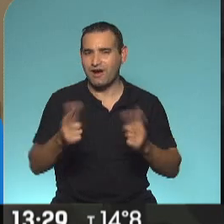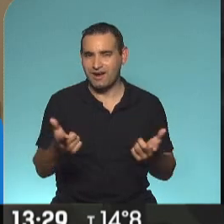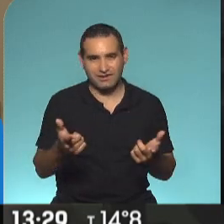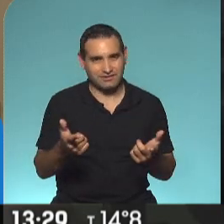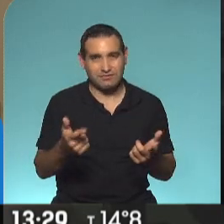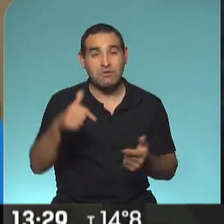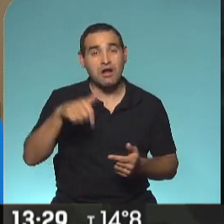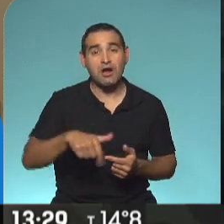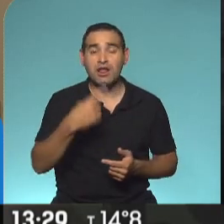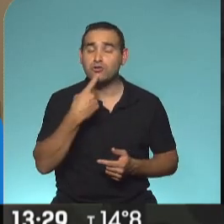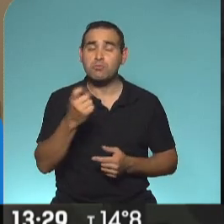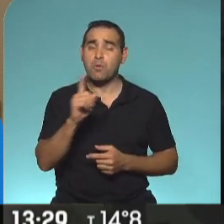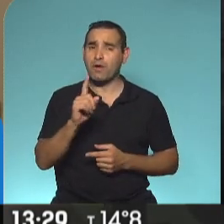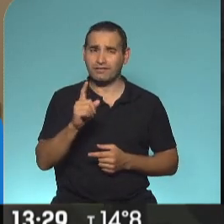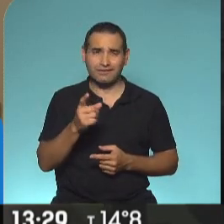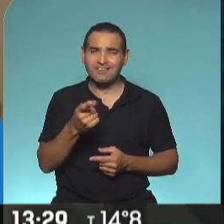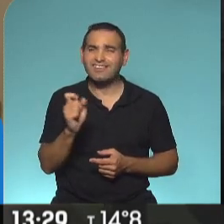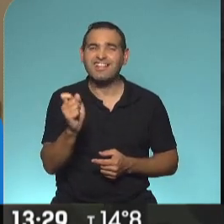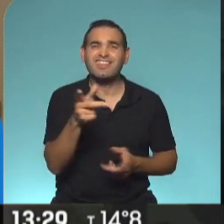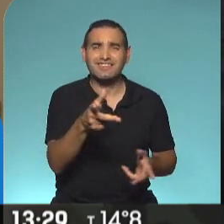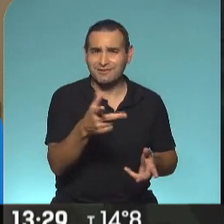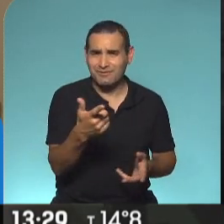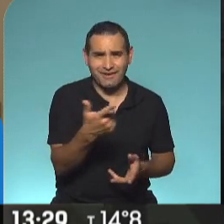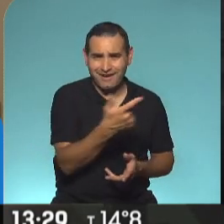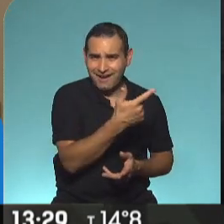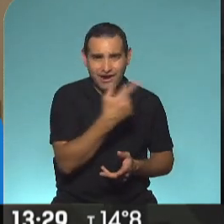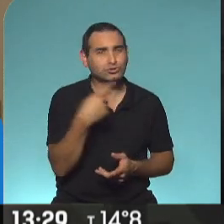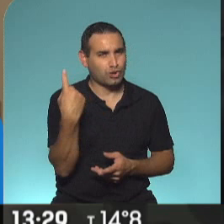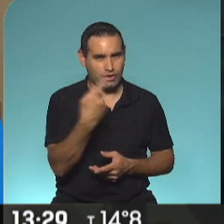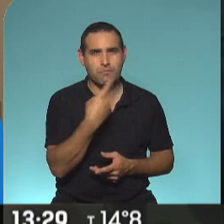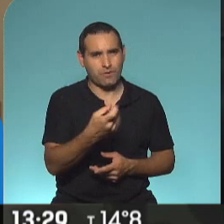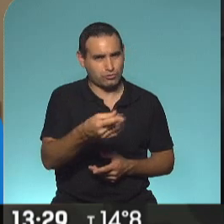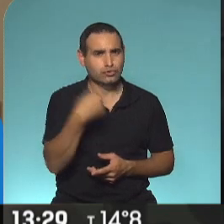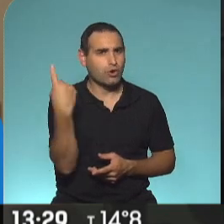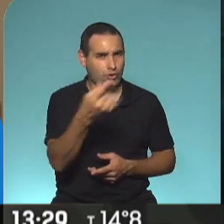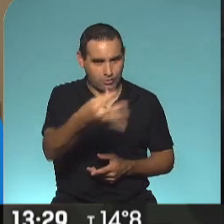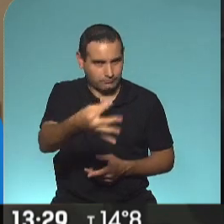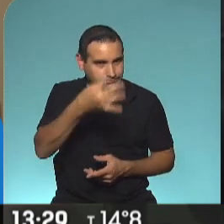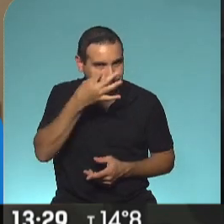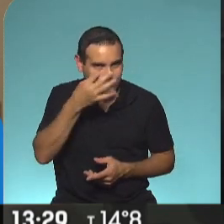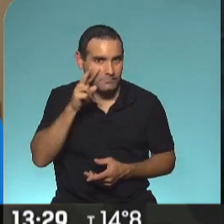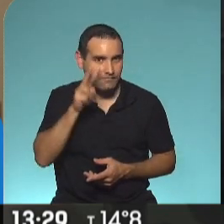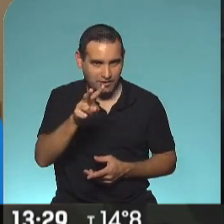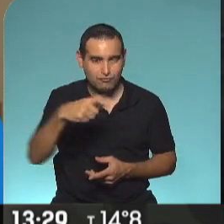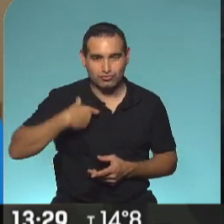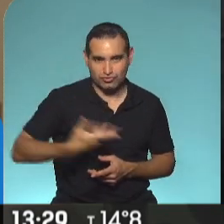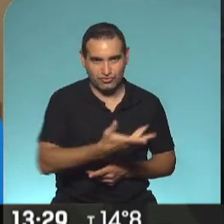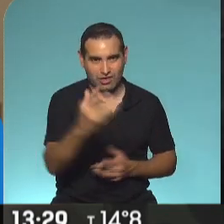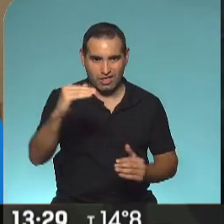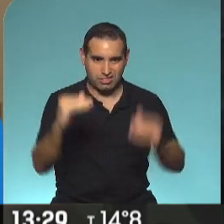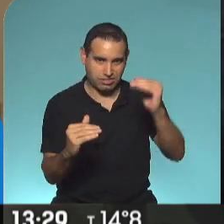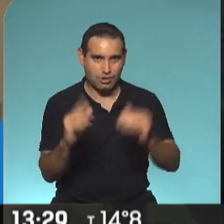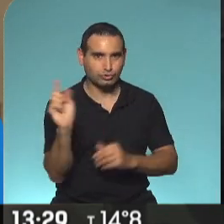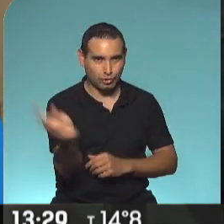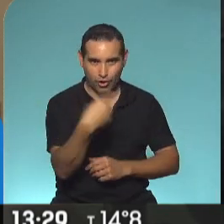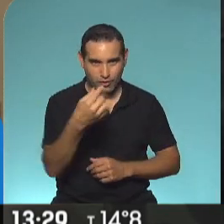excusa de decir no me di cuenta, porque todos lo hemos visto, todos. Que